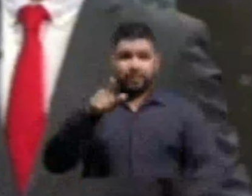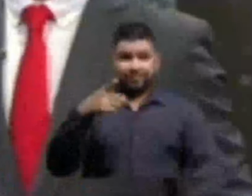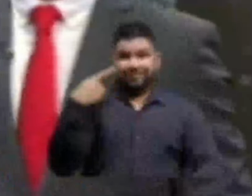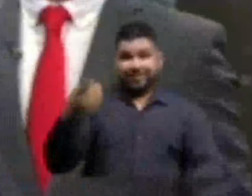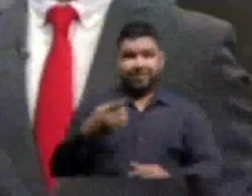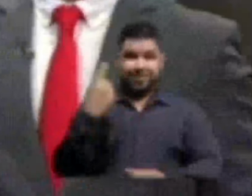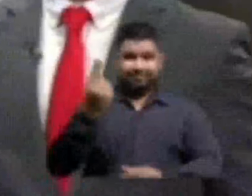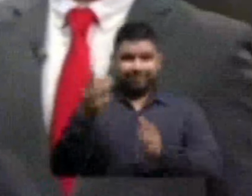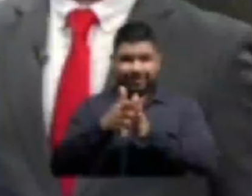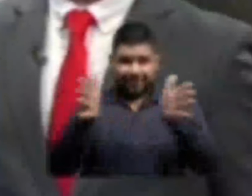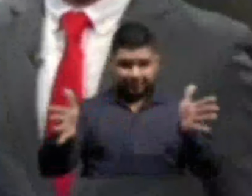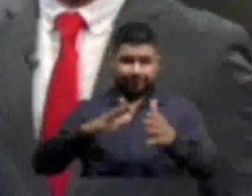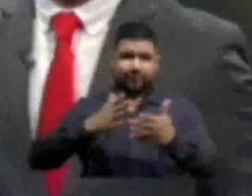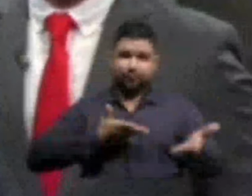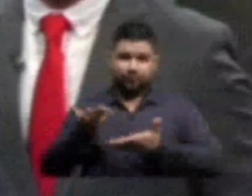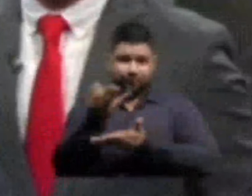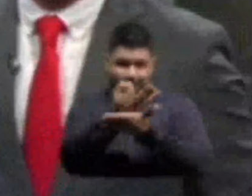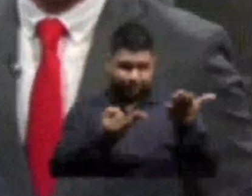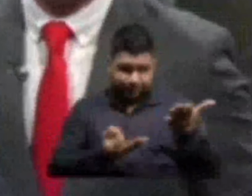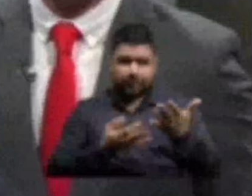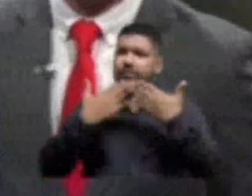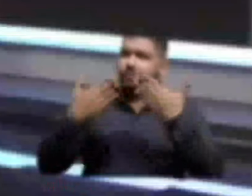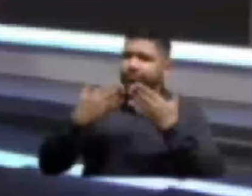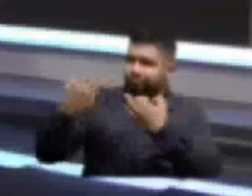un pantall acerca de lo que pasa en la frontera con Dari